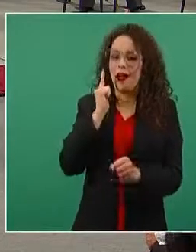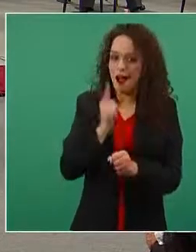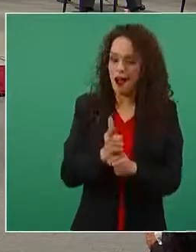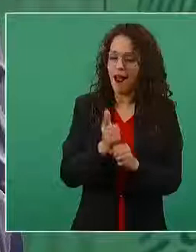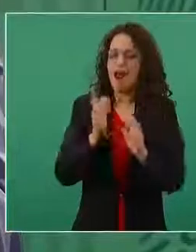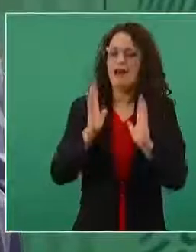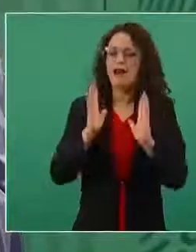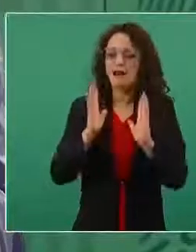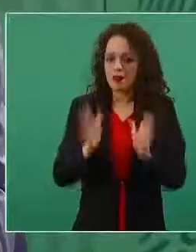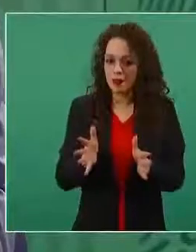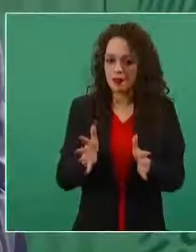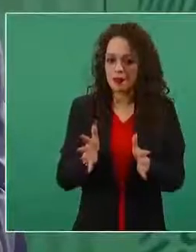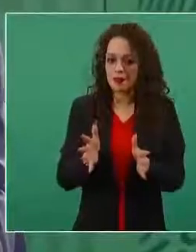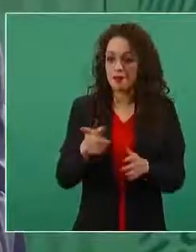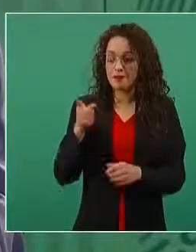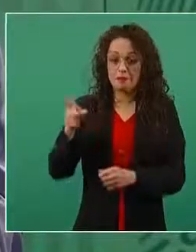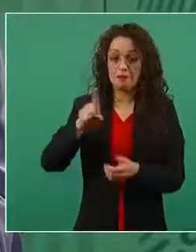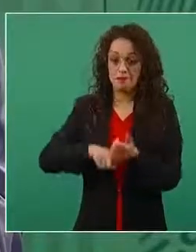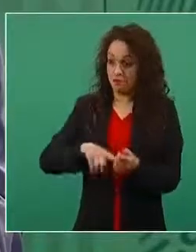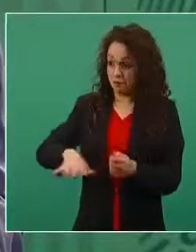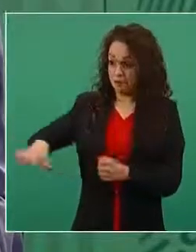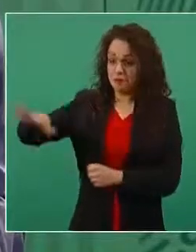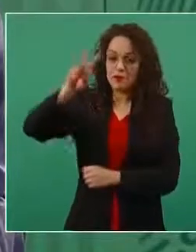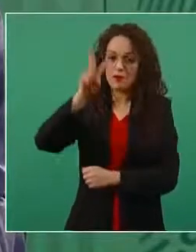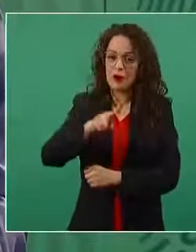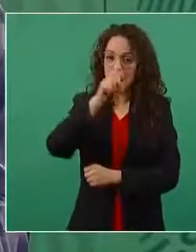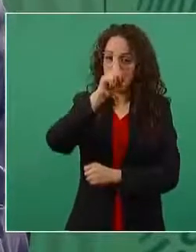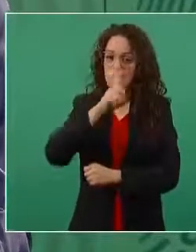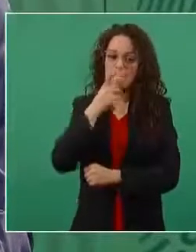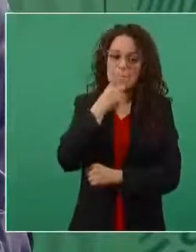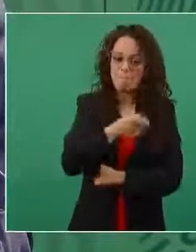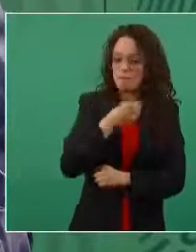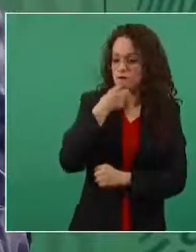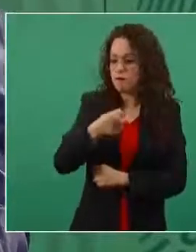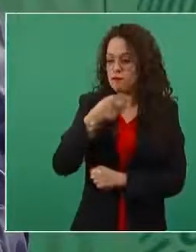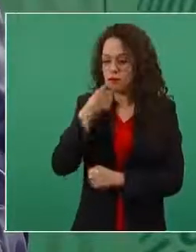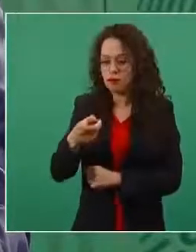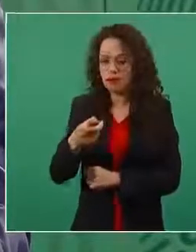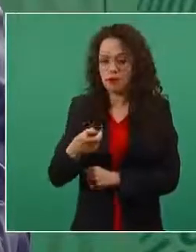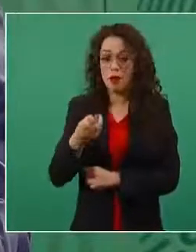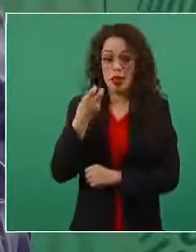de que les estaban mintiendo, y de castigo